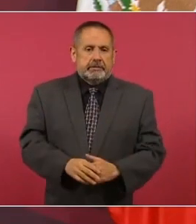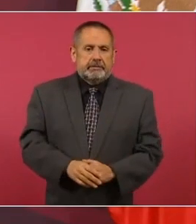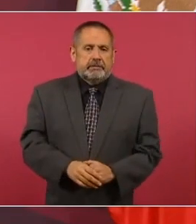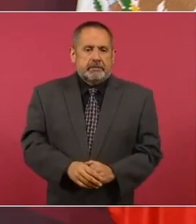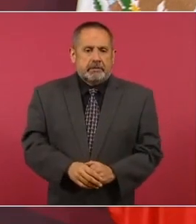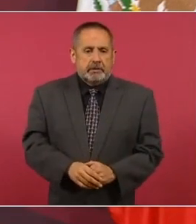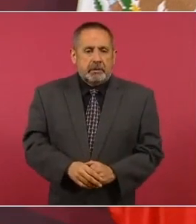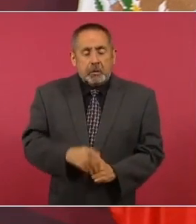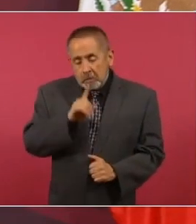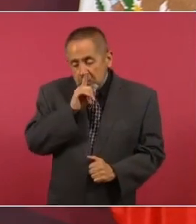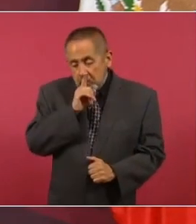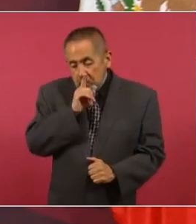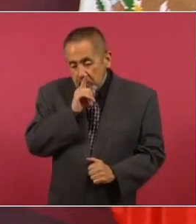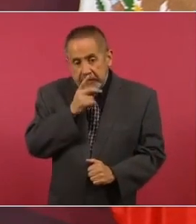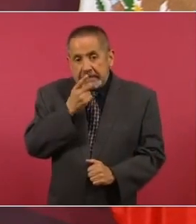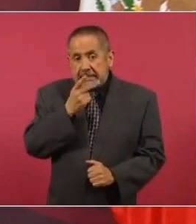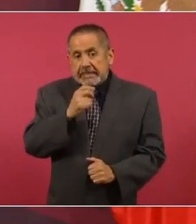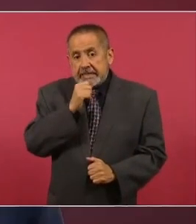no decían nada.